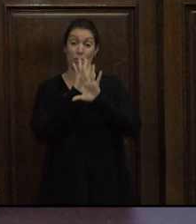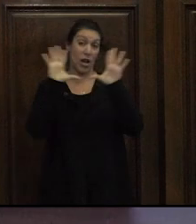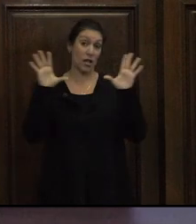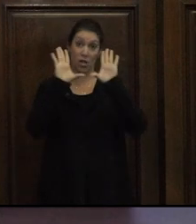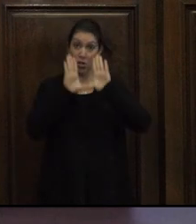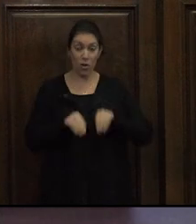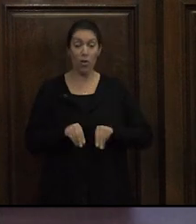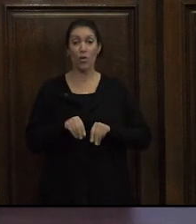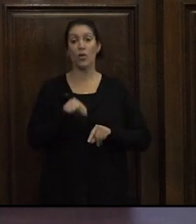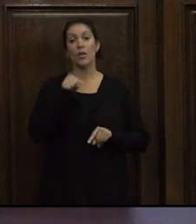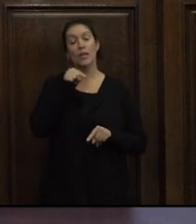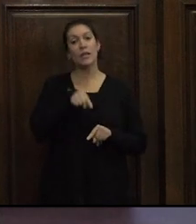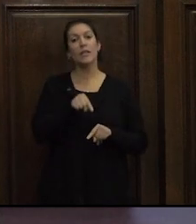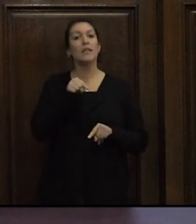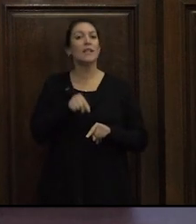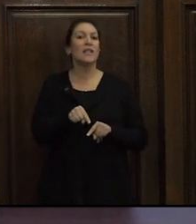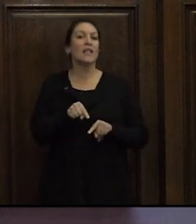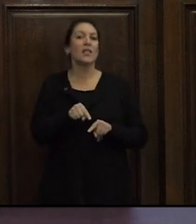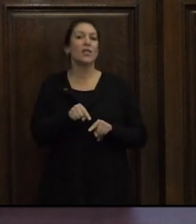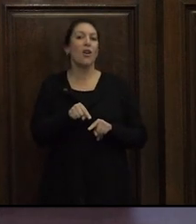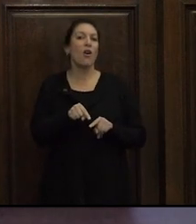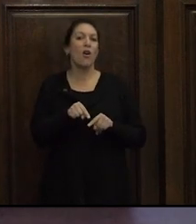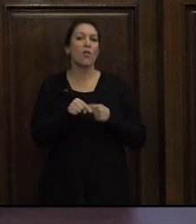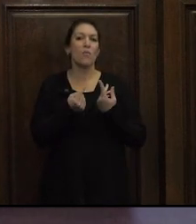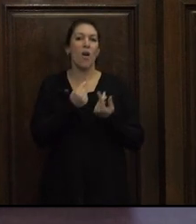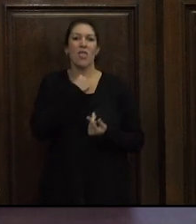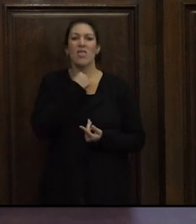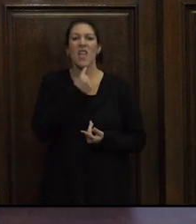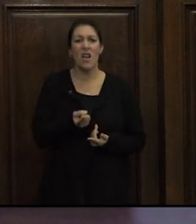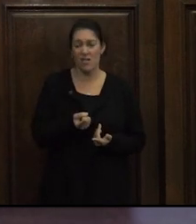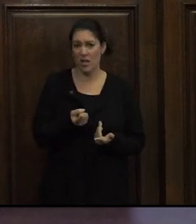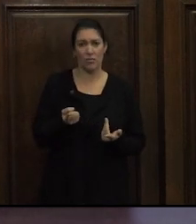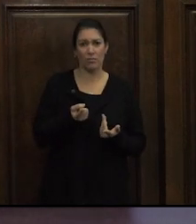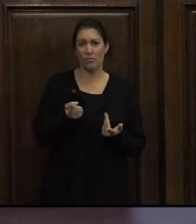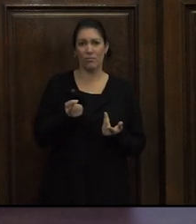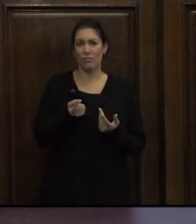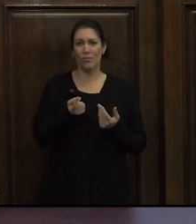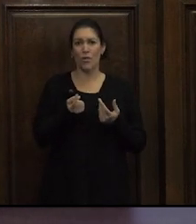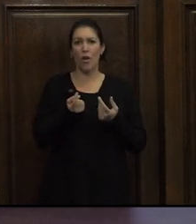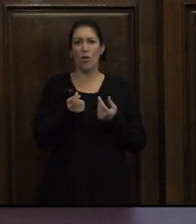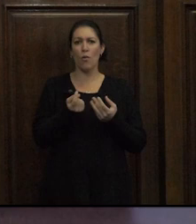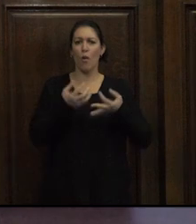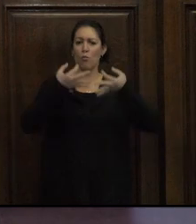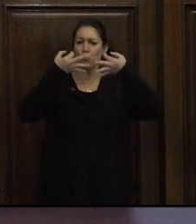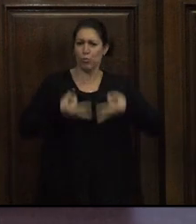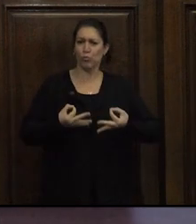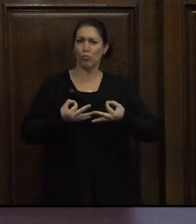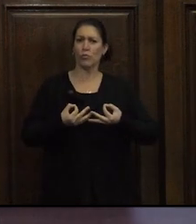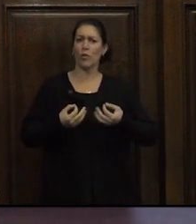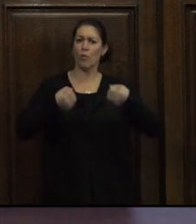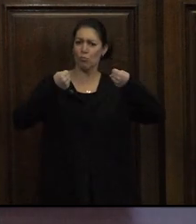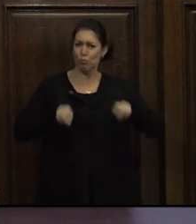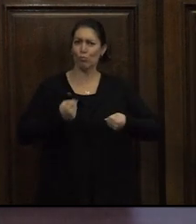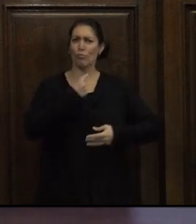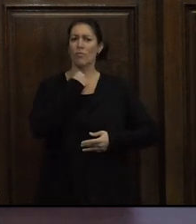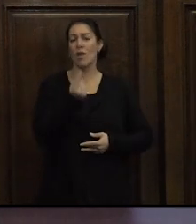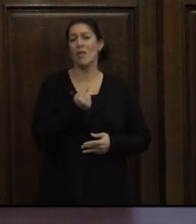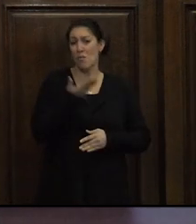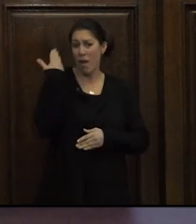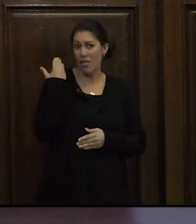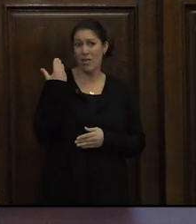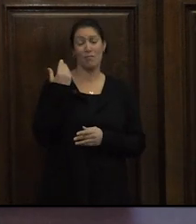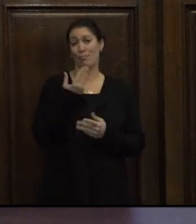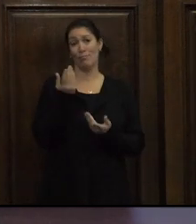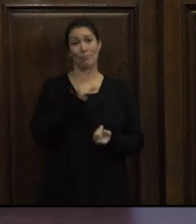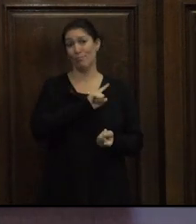prensa y demás, y que por lo tanto las pone en un lugar de fragilidad, ¿no? Ya no logran estar sólidas o fuertes y consensuales como solían